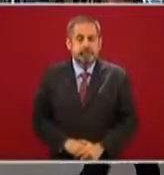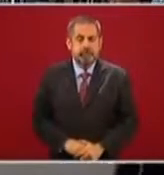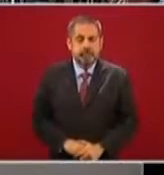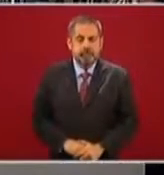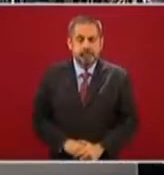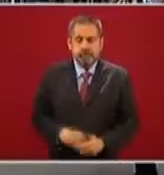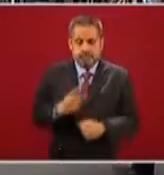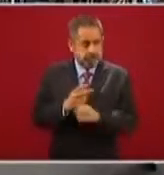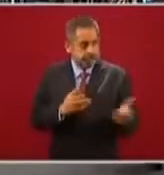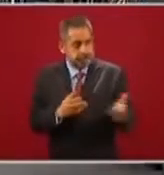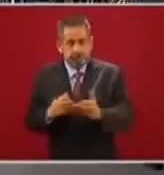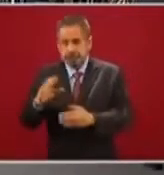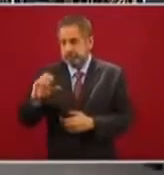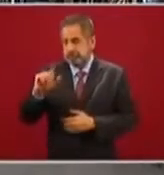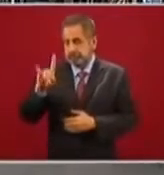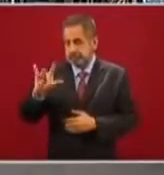Claudia.